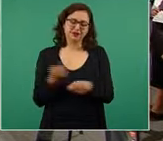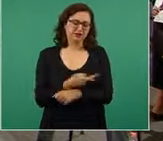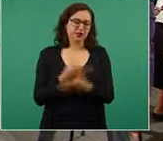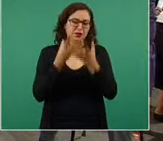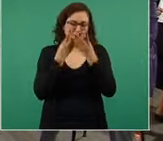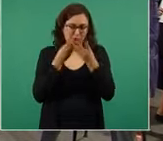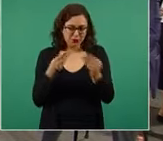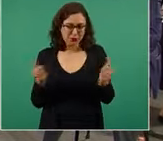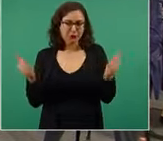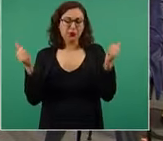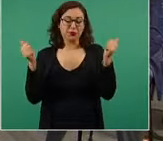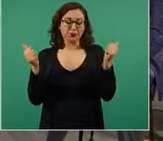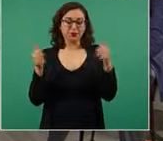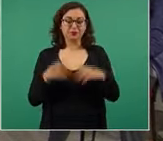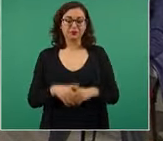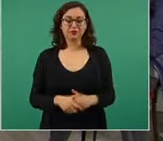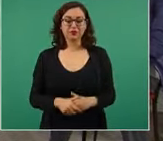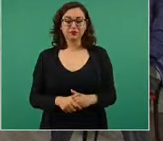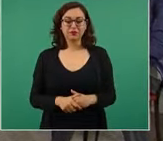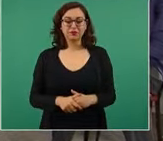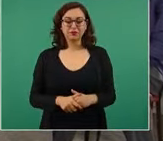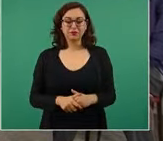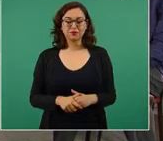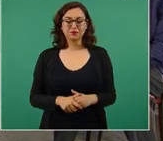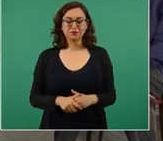Y yo espero que